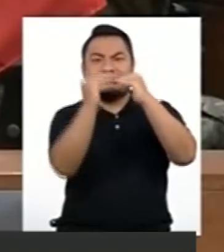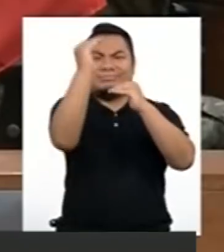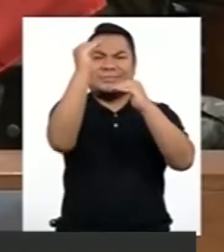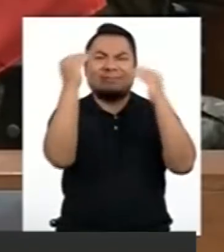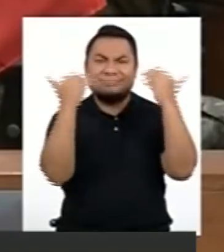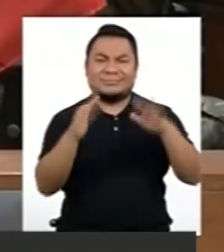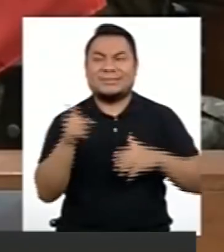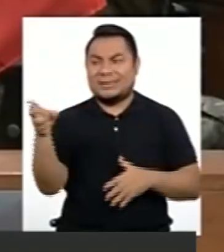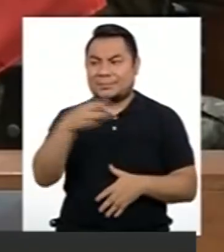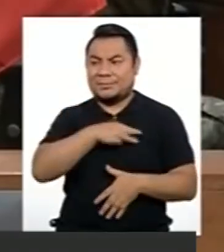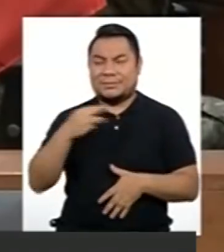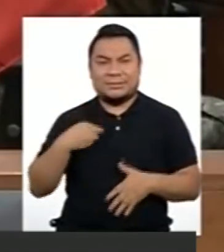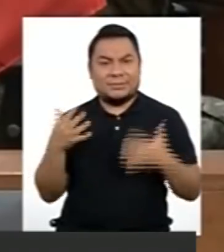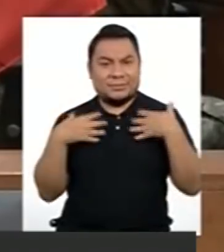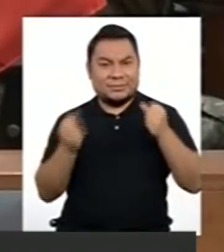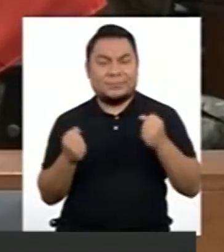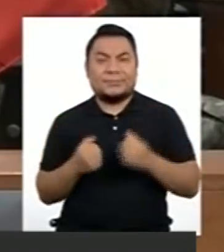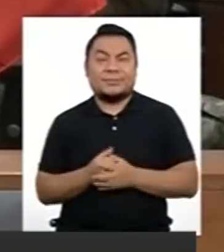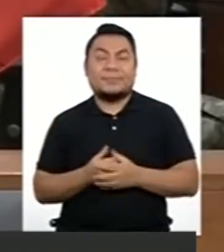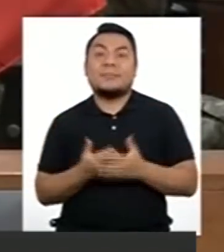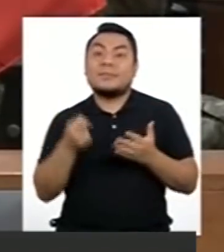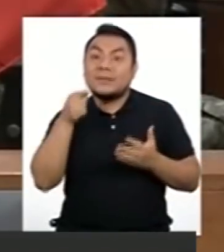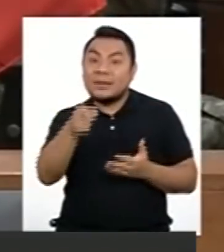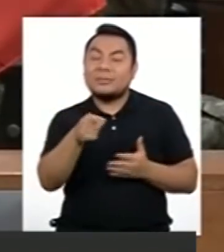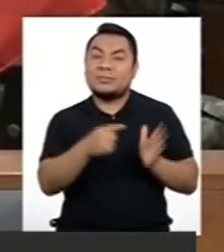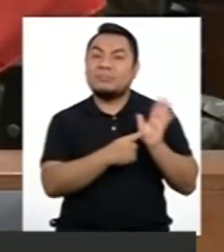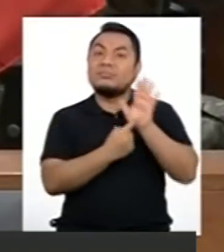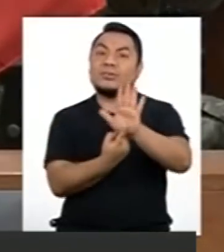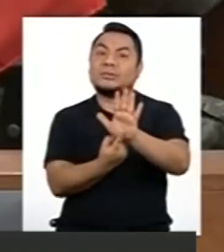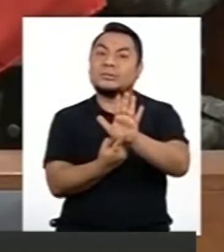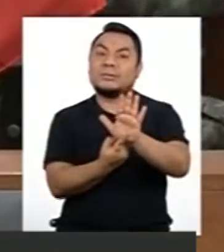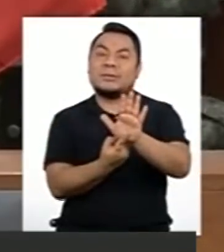el Ministerio de Salud. Y eso nos muestra